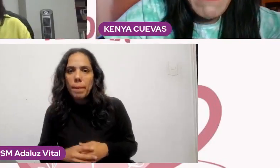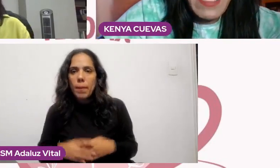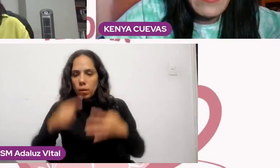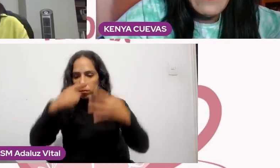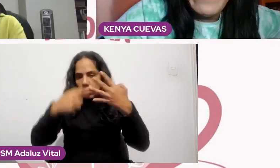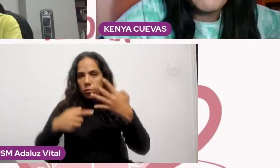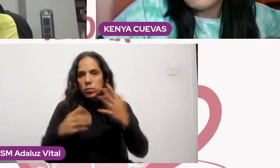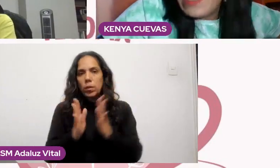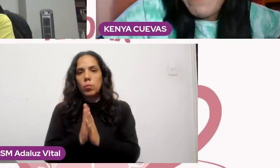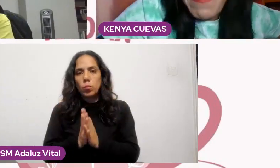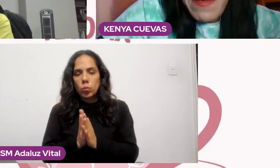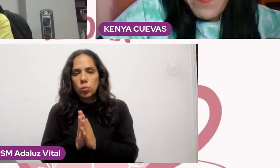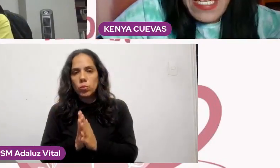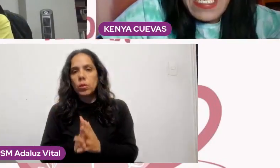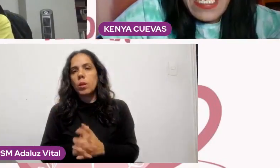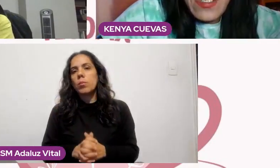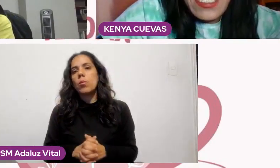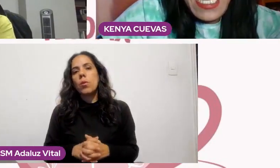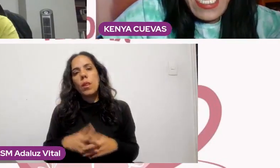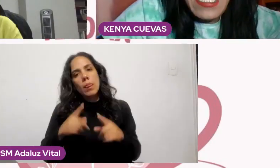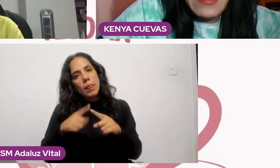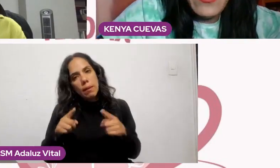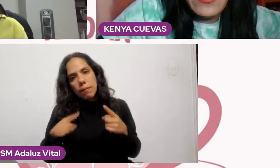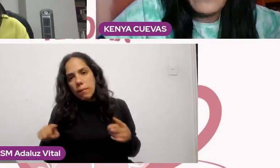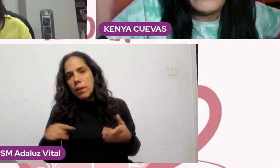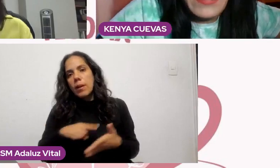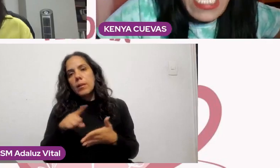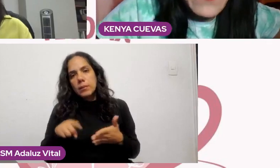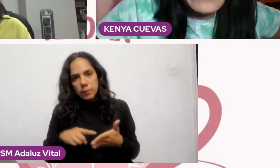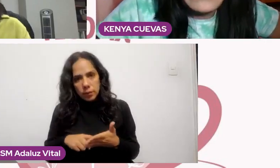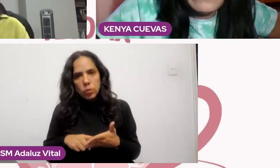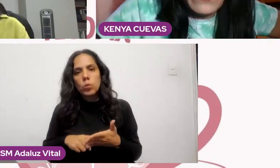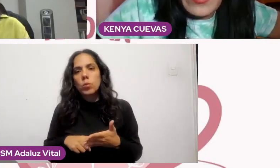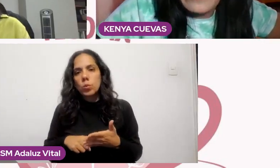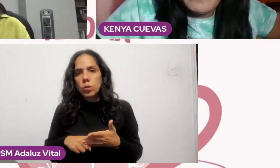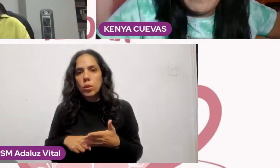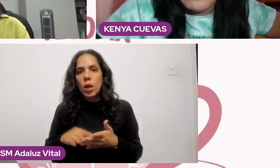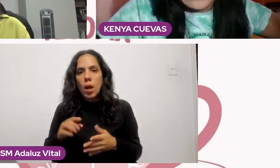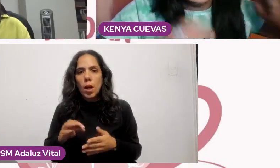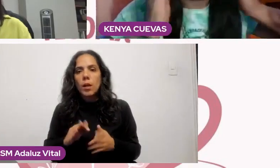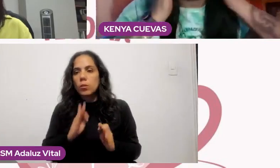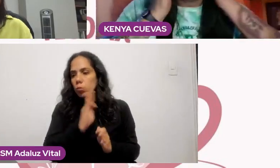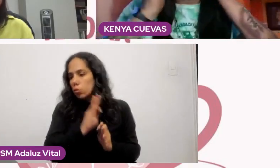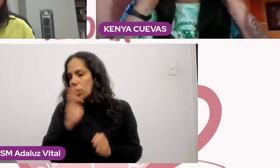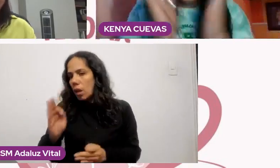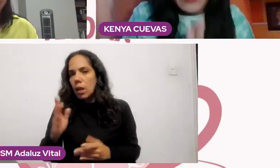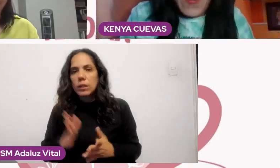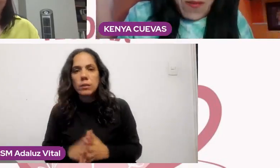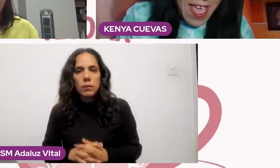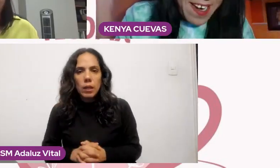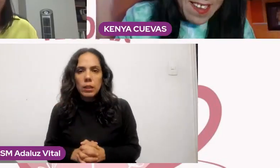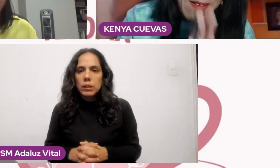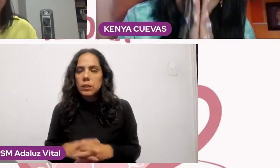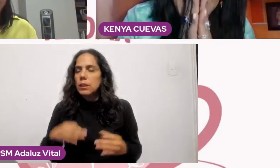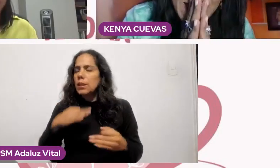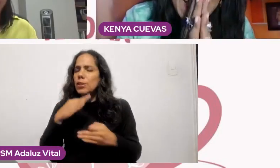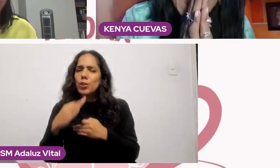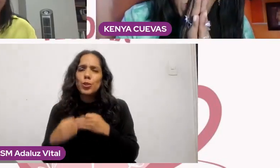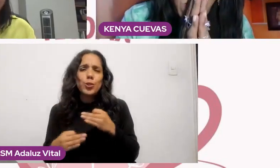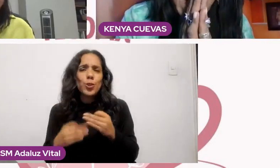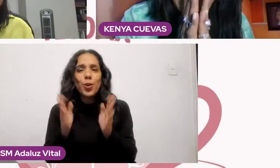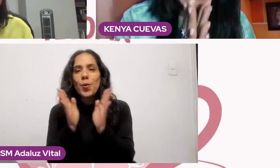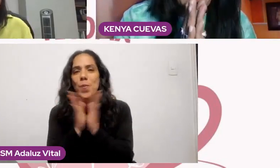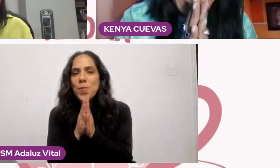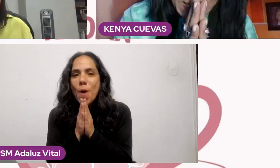el festival, pues también va a haber presentaciones de Kenia, entonces busquen las fechas, los horarios, los lugares, no se lo pierdan, de verdad,